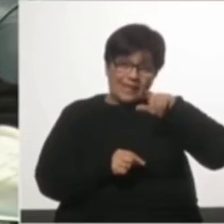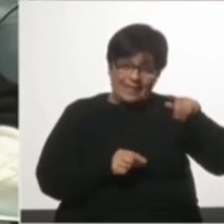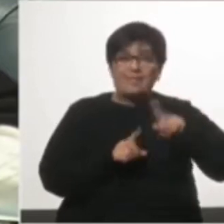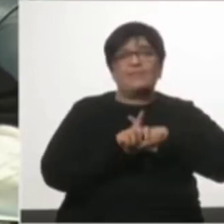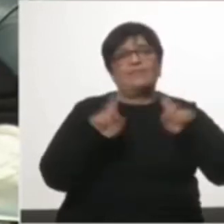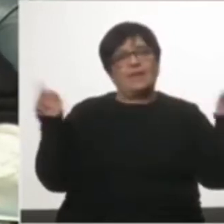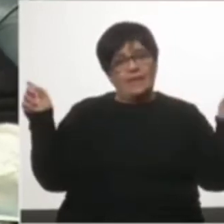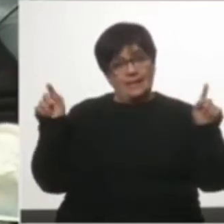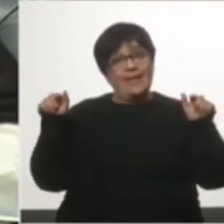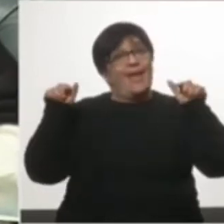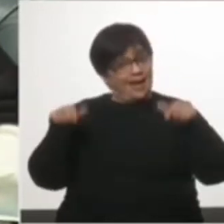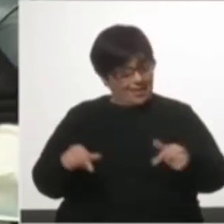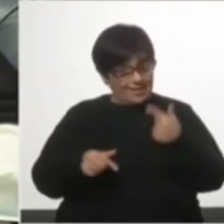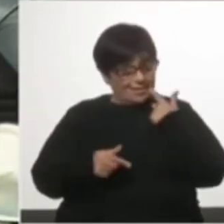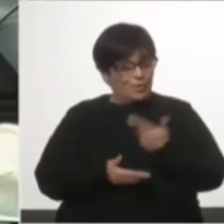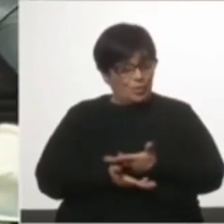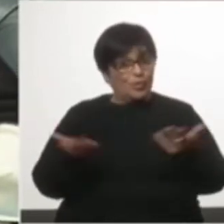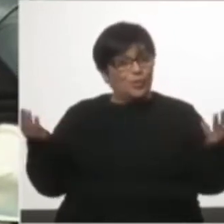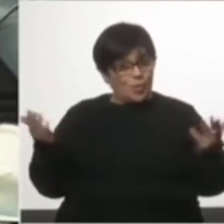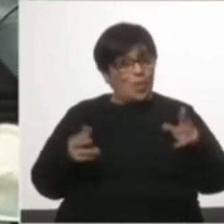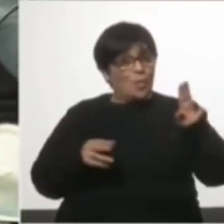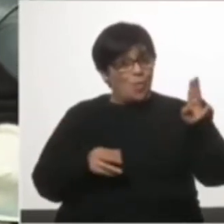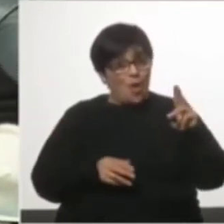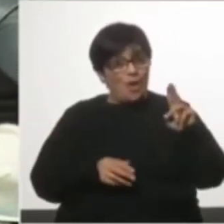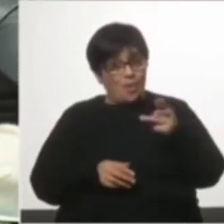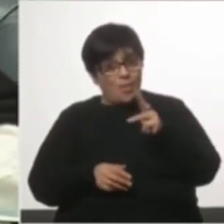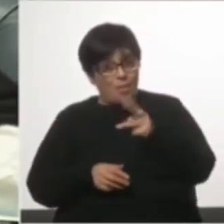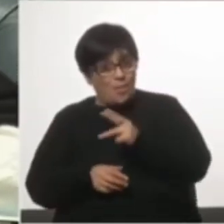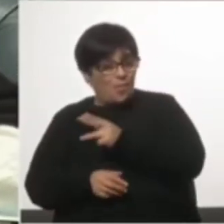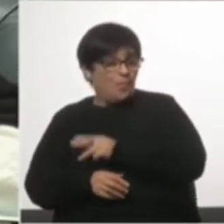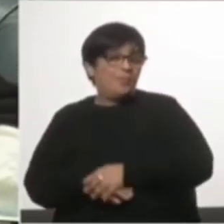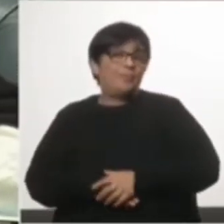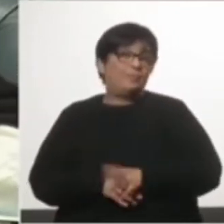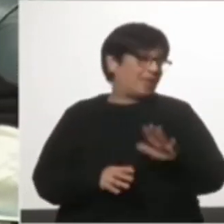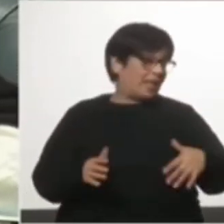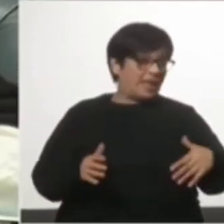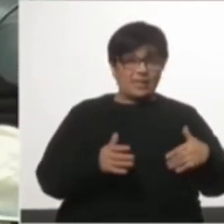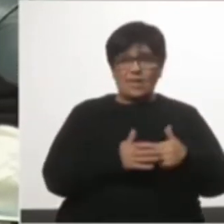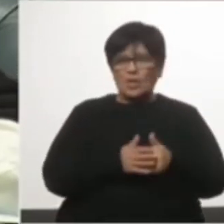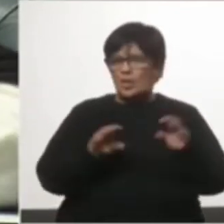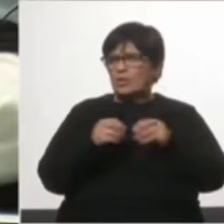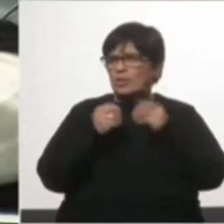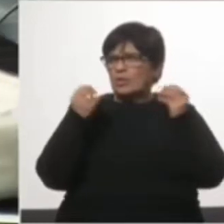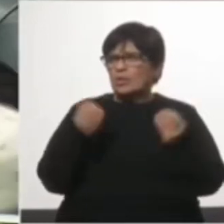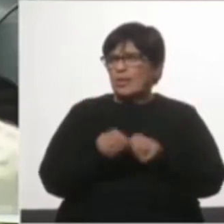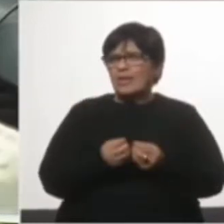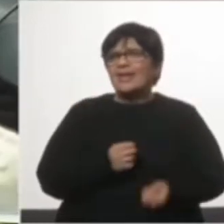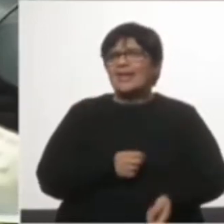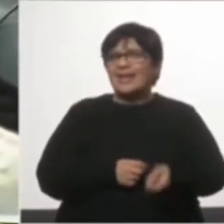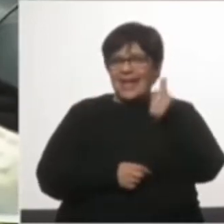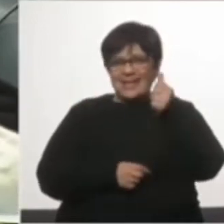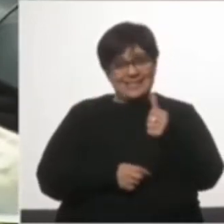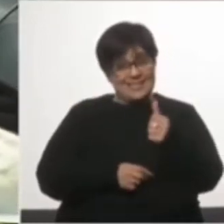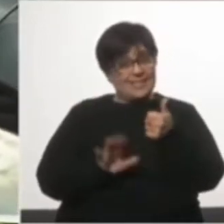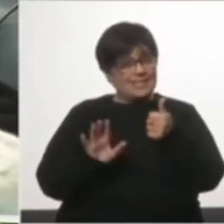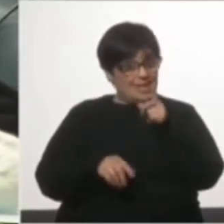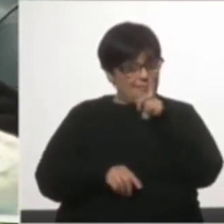ahí aparecieron los fallecidos, que al día de hoy son casi 6.000,